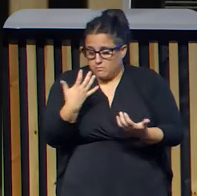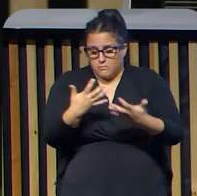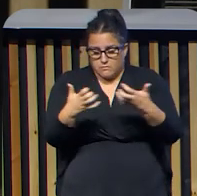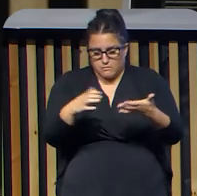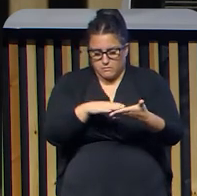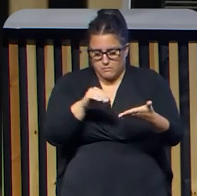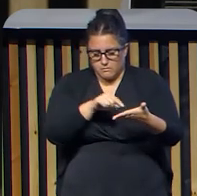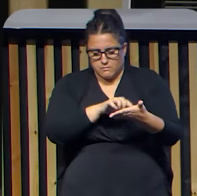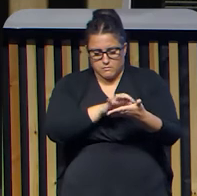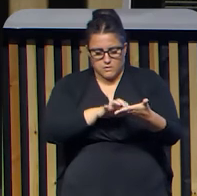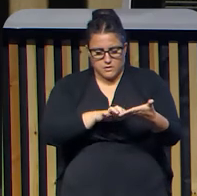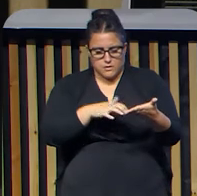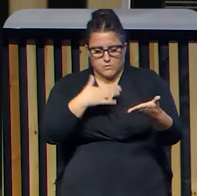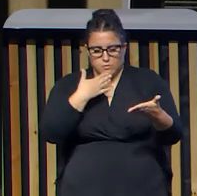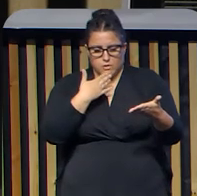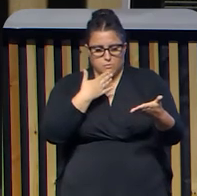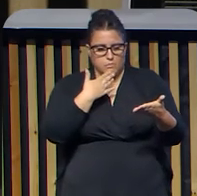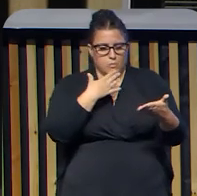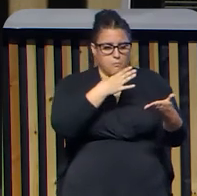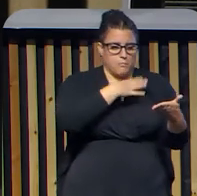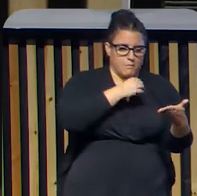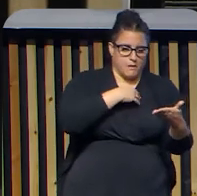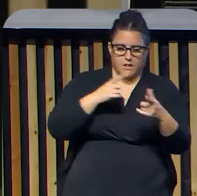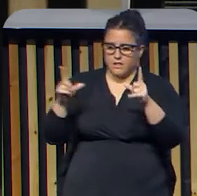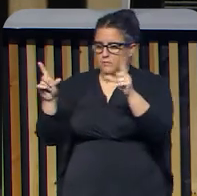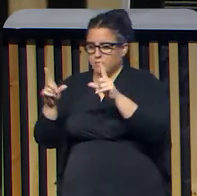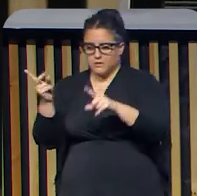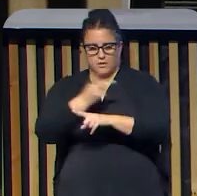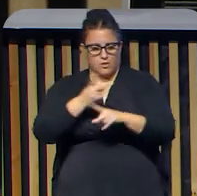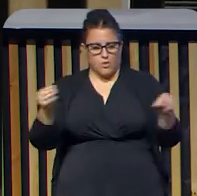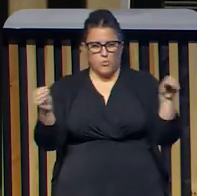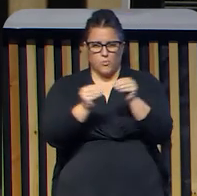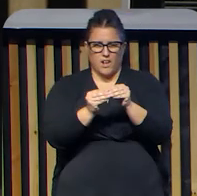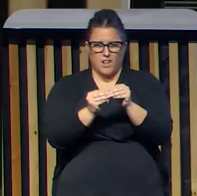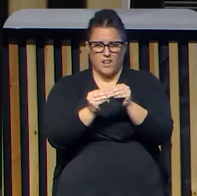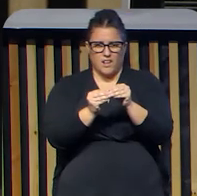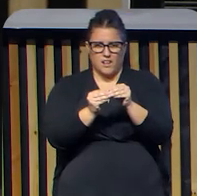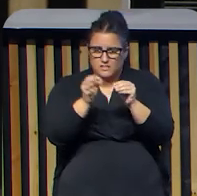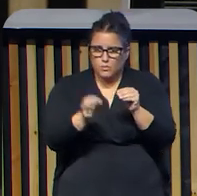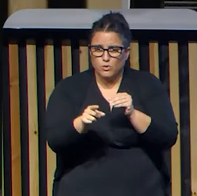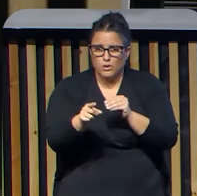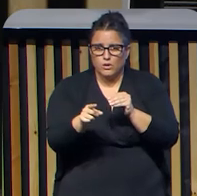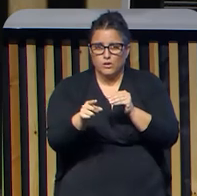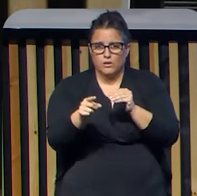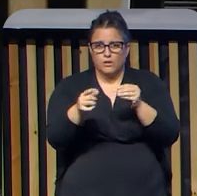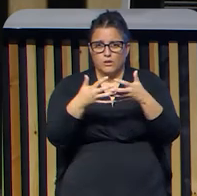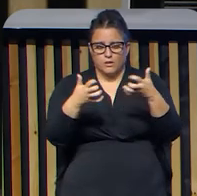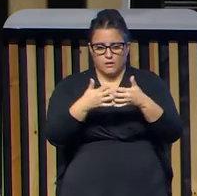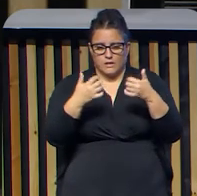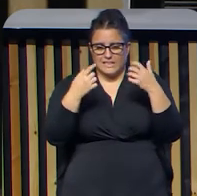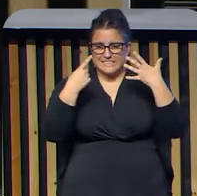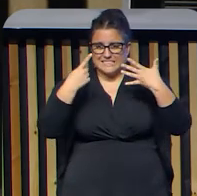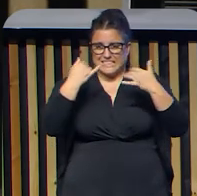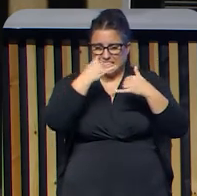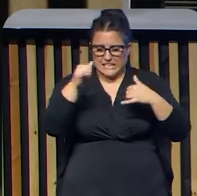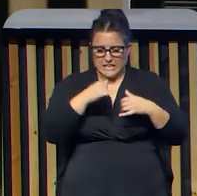lo mismo este párrafo de seis líneas lo vamos a pasar a la pantalla no ni hablar No porque no lo va a leer absolutamente nadie Entonces esto